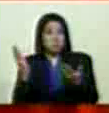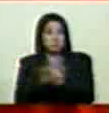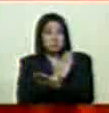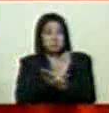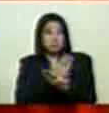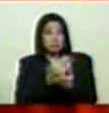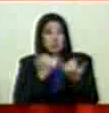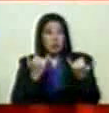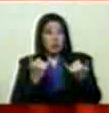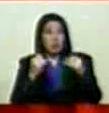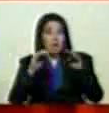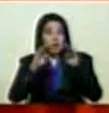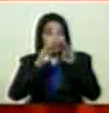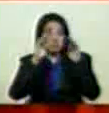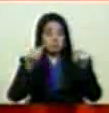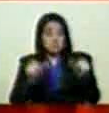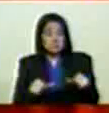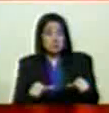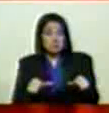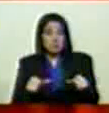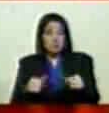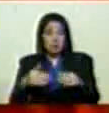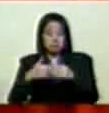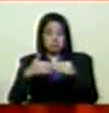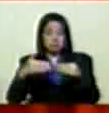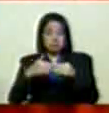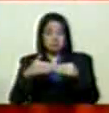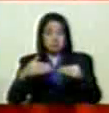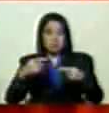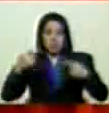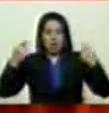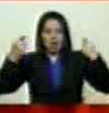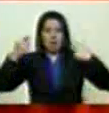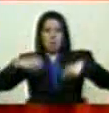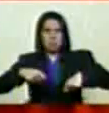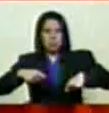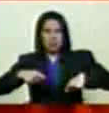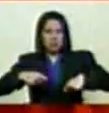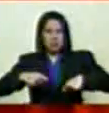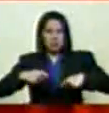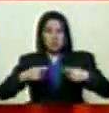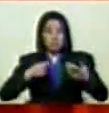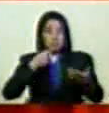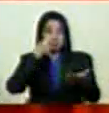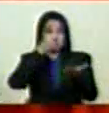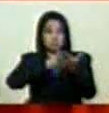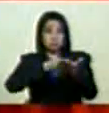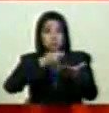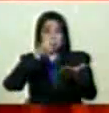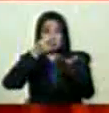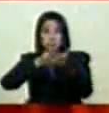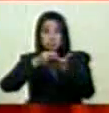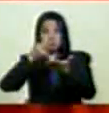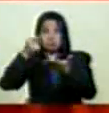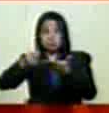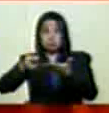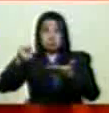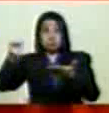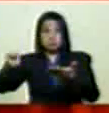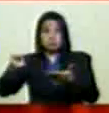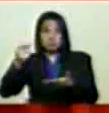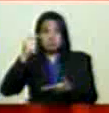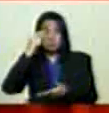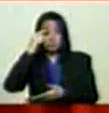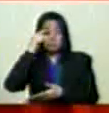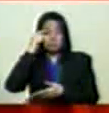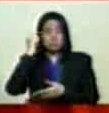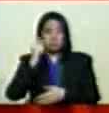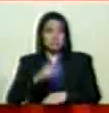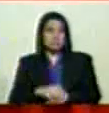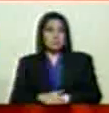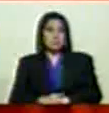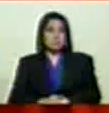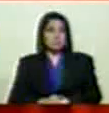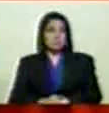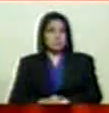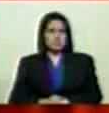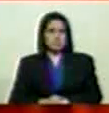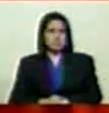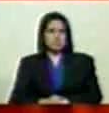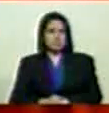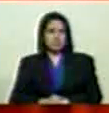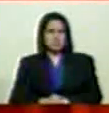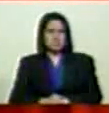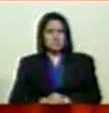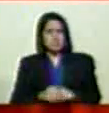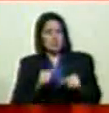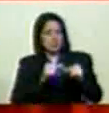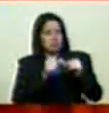sistema de subasta y adjudicación, no es asignación, es adjudicación porque la gente subasta. Cuando